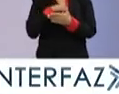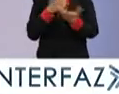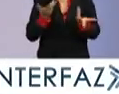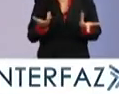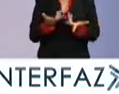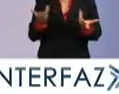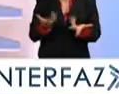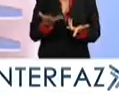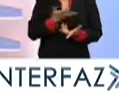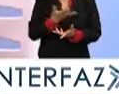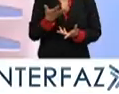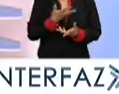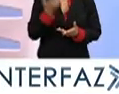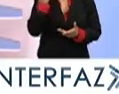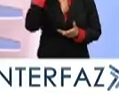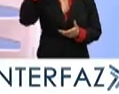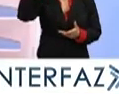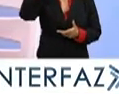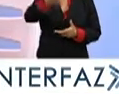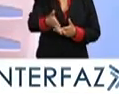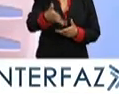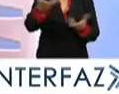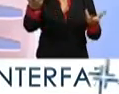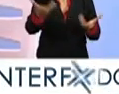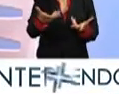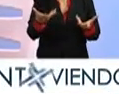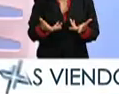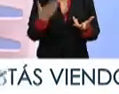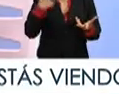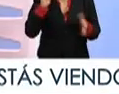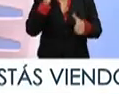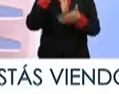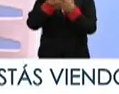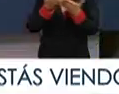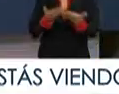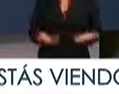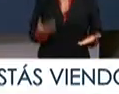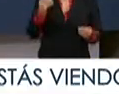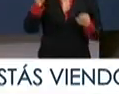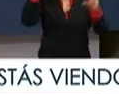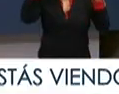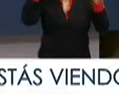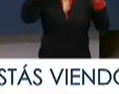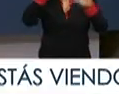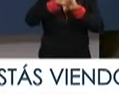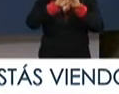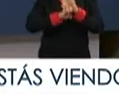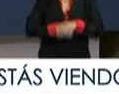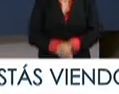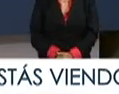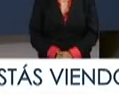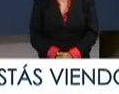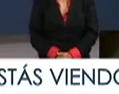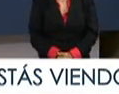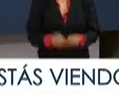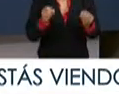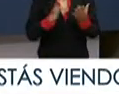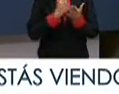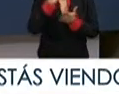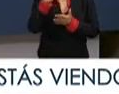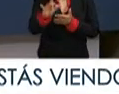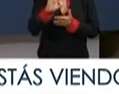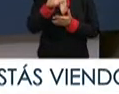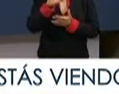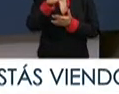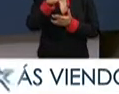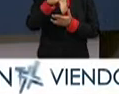estado y tenemos la intención de meternos ahora mucho en el tema de la ética. Pues muchísimas gracias,